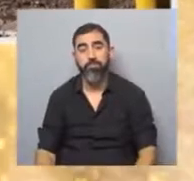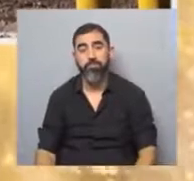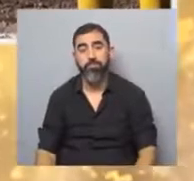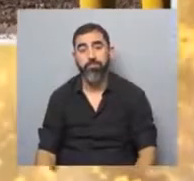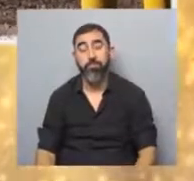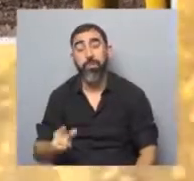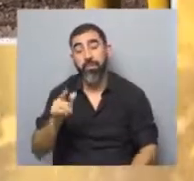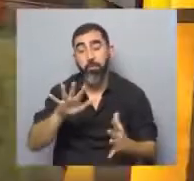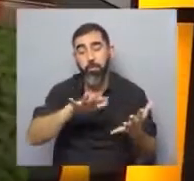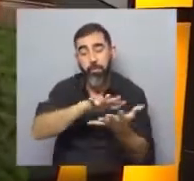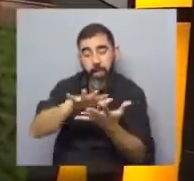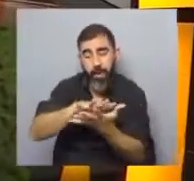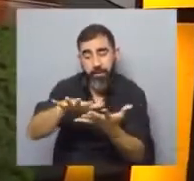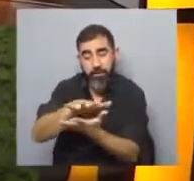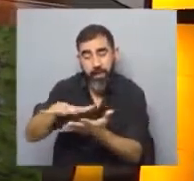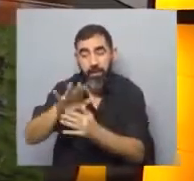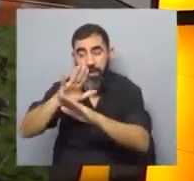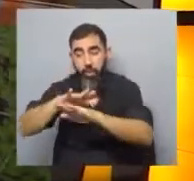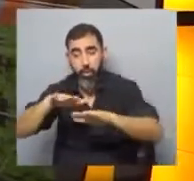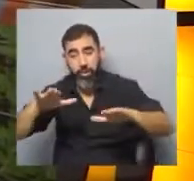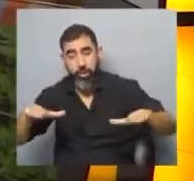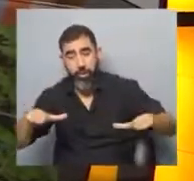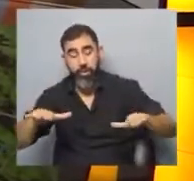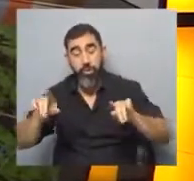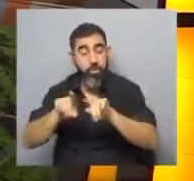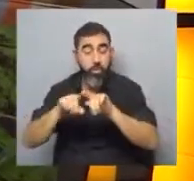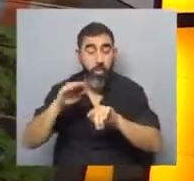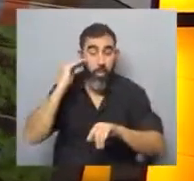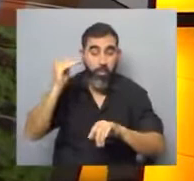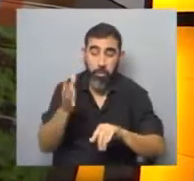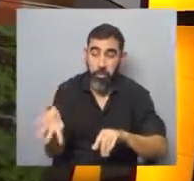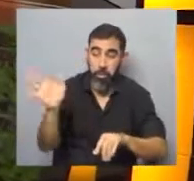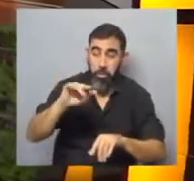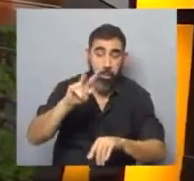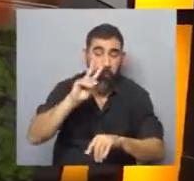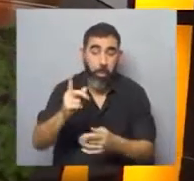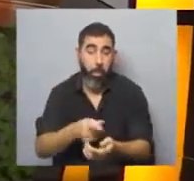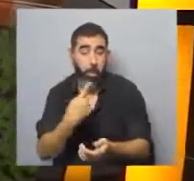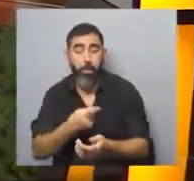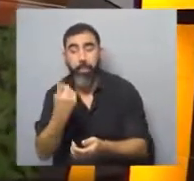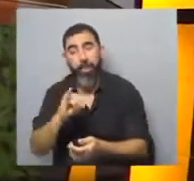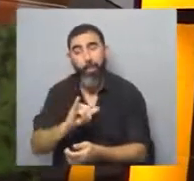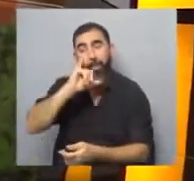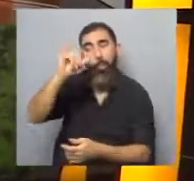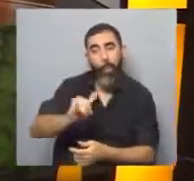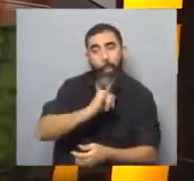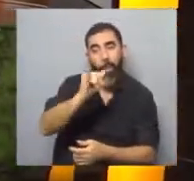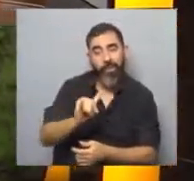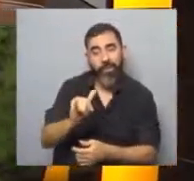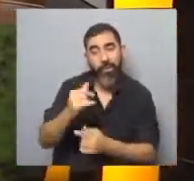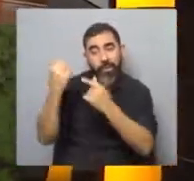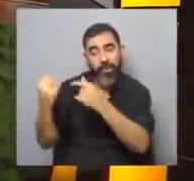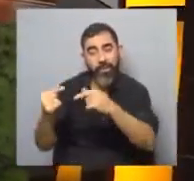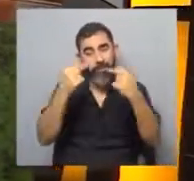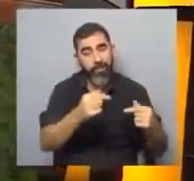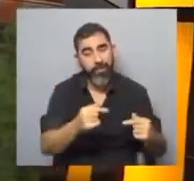ese paisaje que esos niños o los mismos docentes ven todos los días, narrados desde un lugar